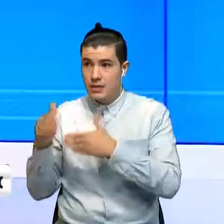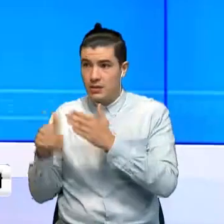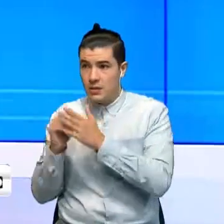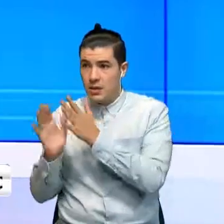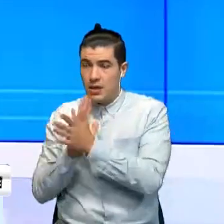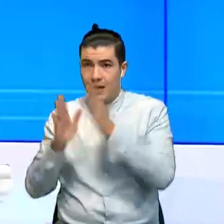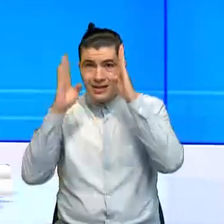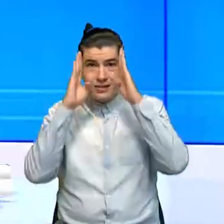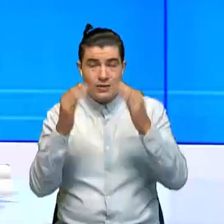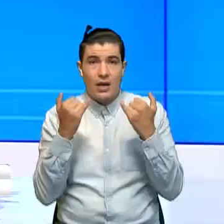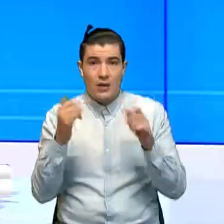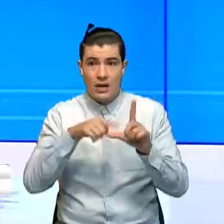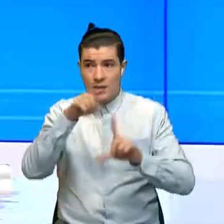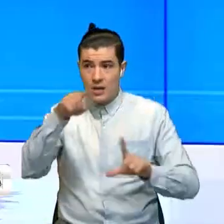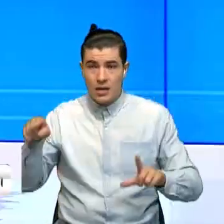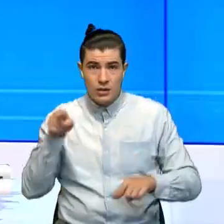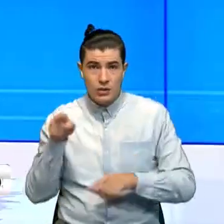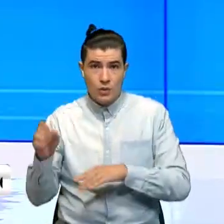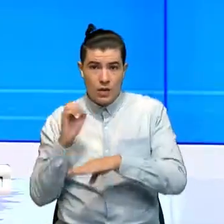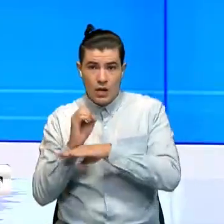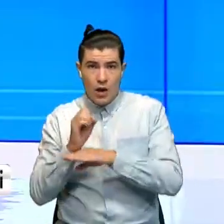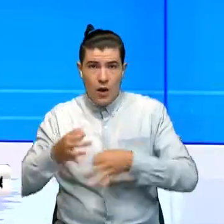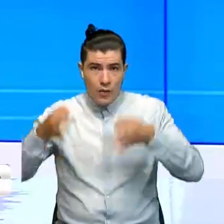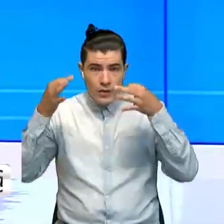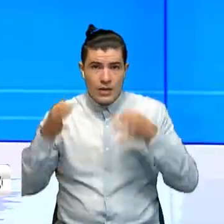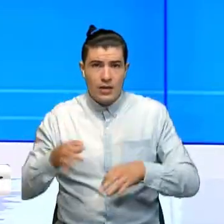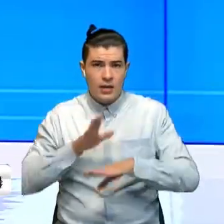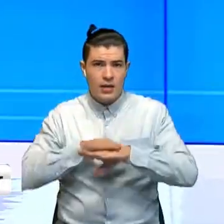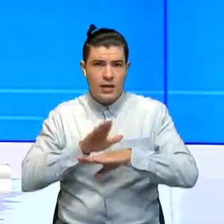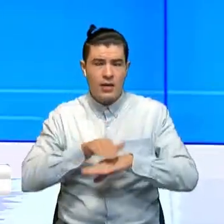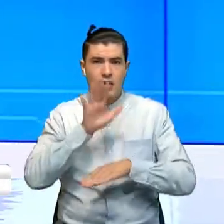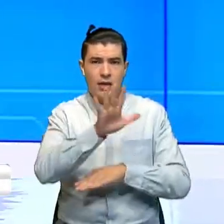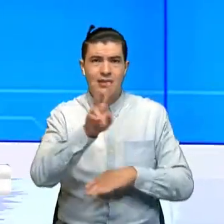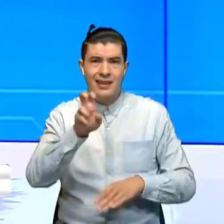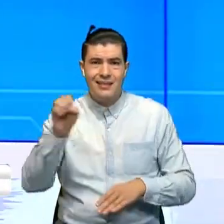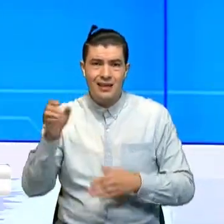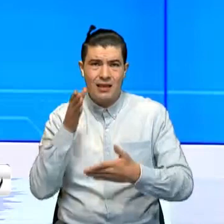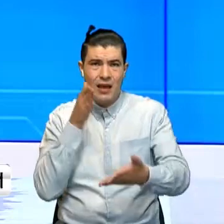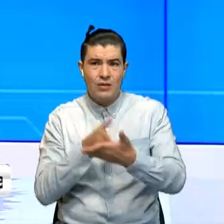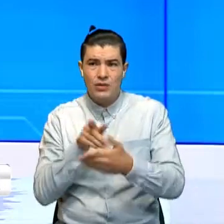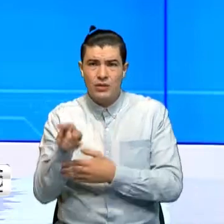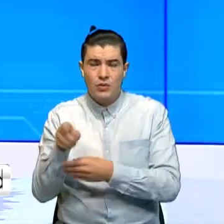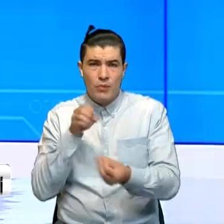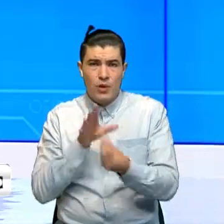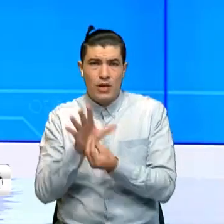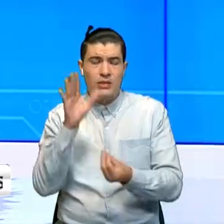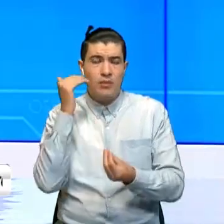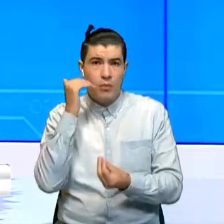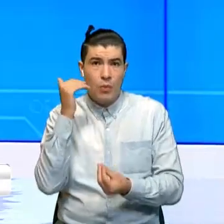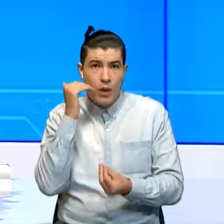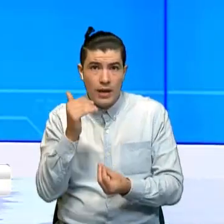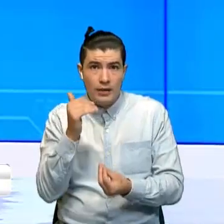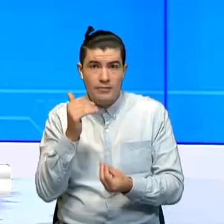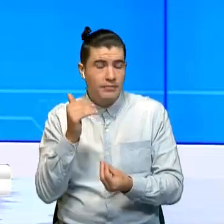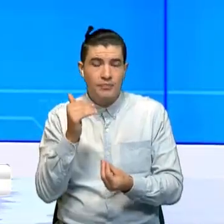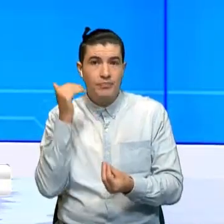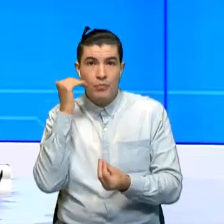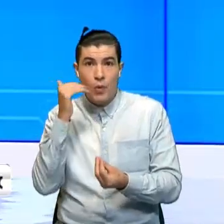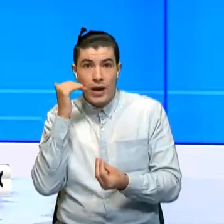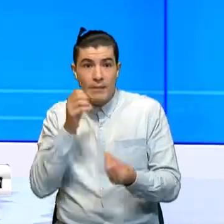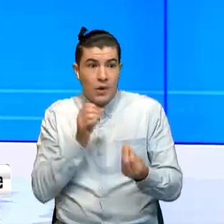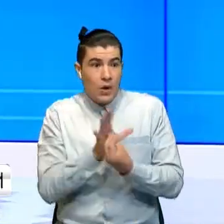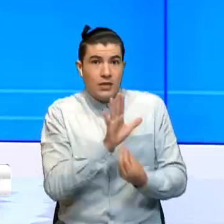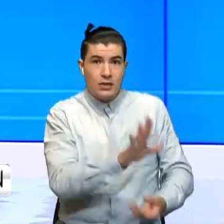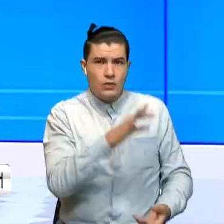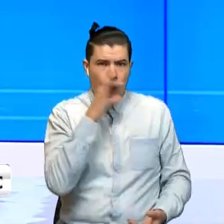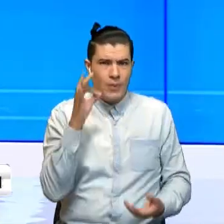y atención con la siguiente cifra organismos oficiales registran 570 denuncias de maltrato de mujeres a hombres durante este año en la ciudad